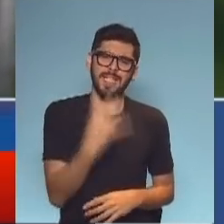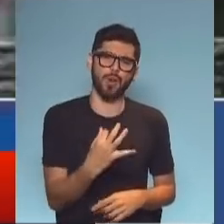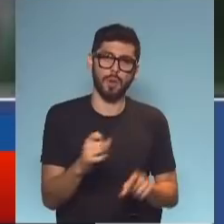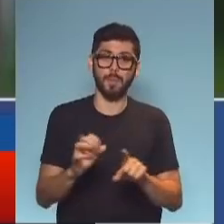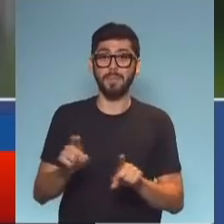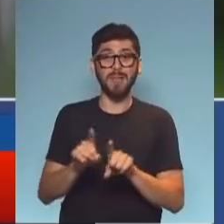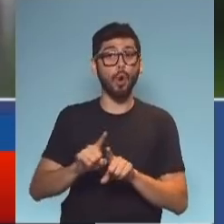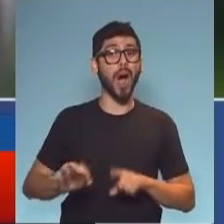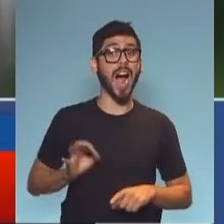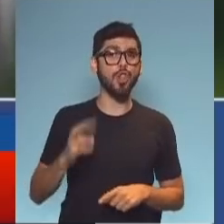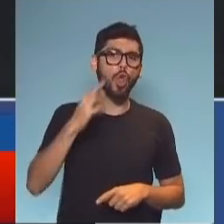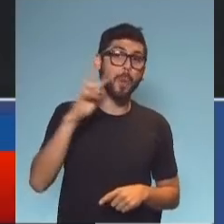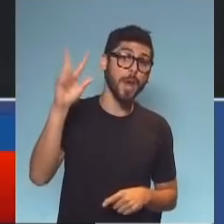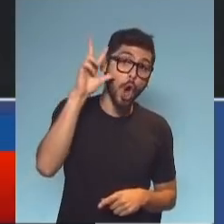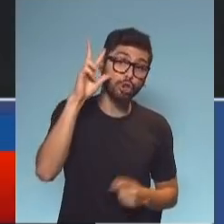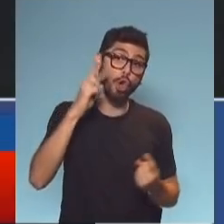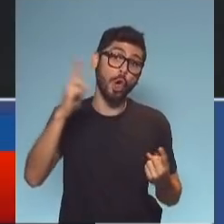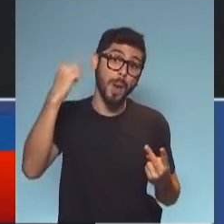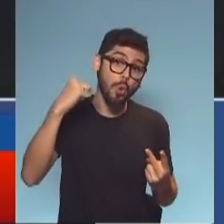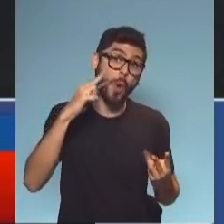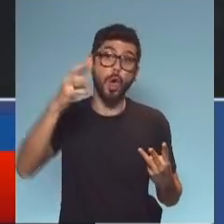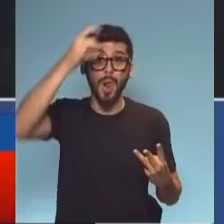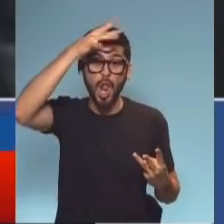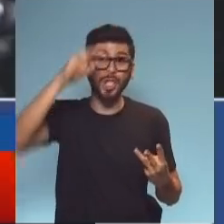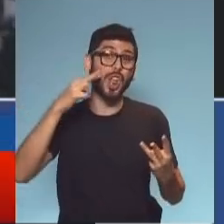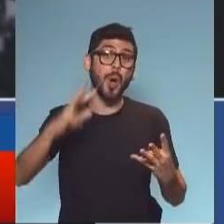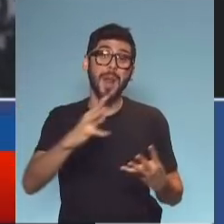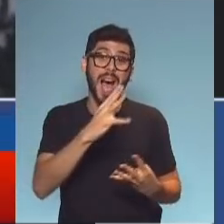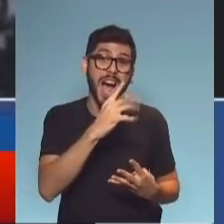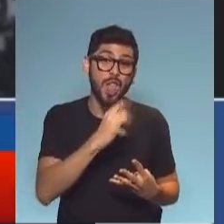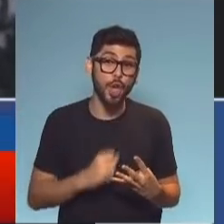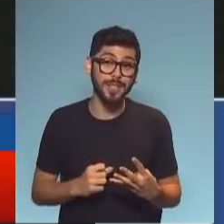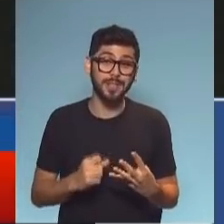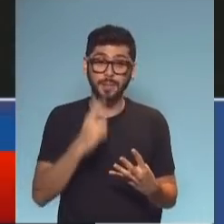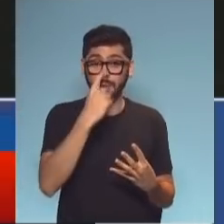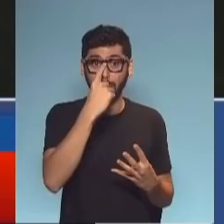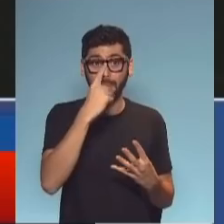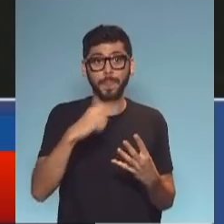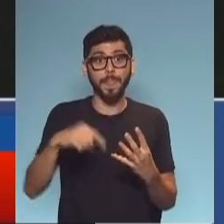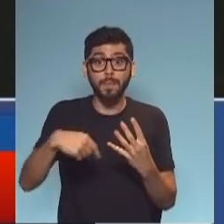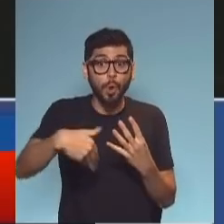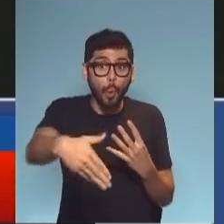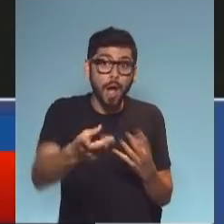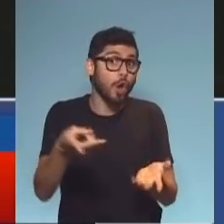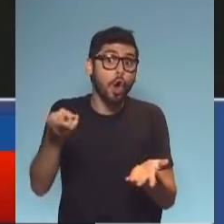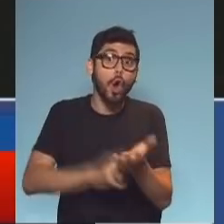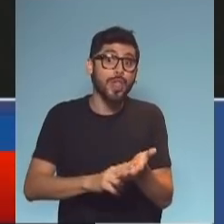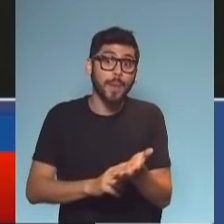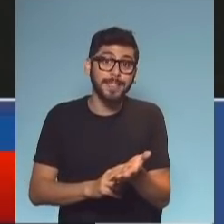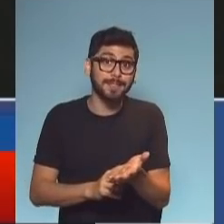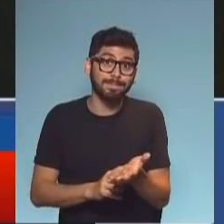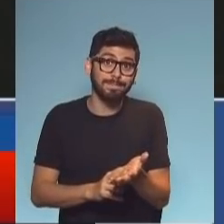año 2008, 2009, 2012, 2014, en cualquier momento esto va a rebrotar